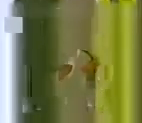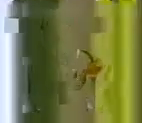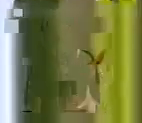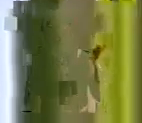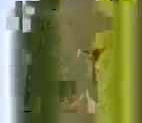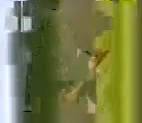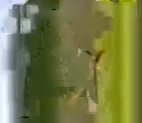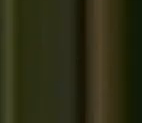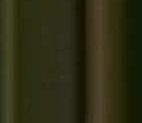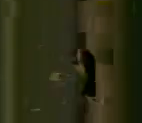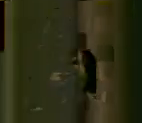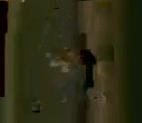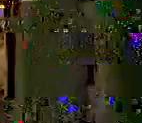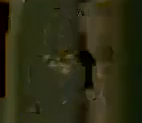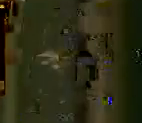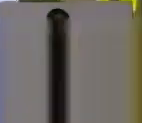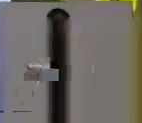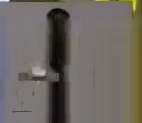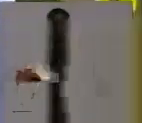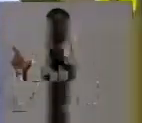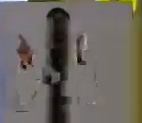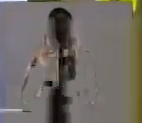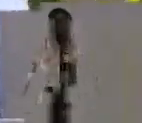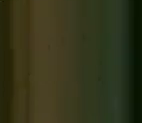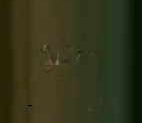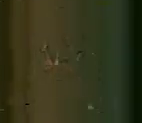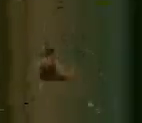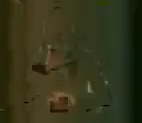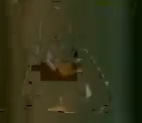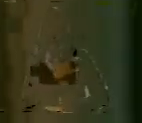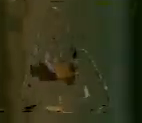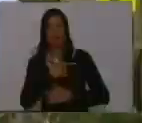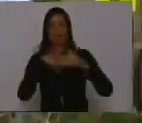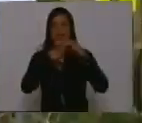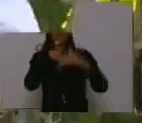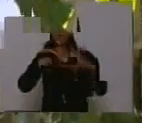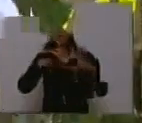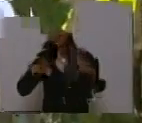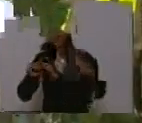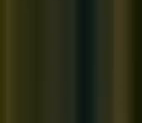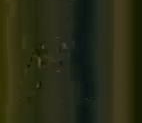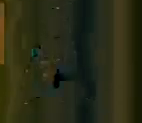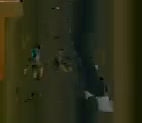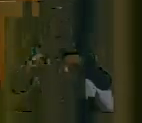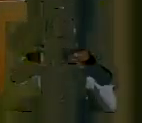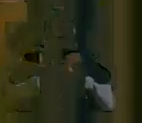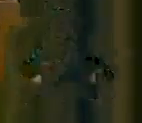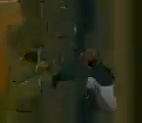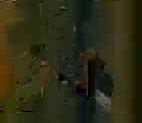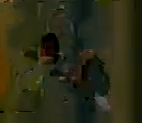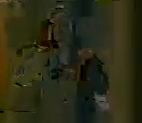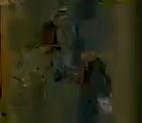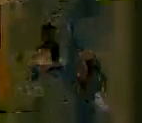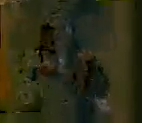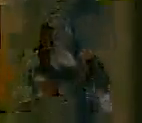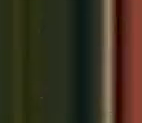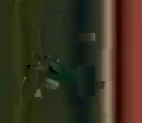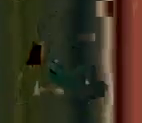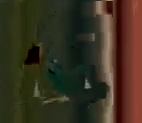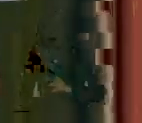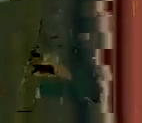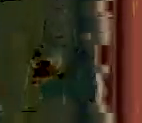universidades, vamos a los centros de trabajo, vamos a las canchas, vamos a los centros culturales, vamos al